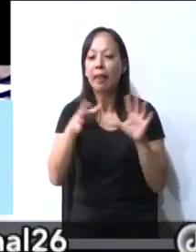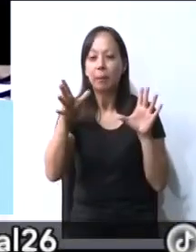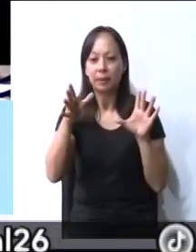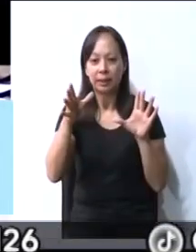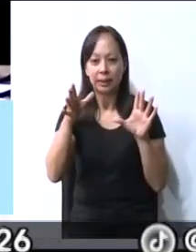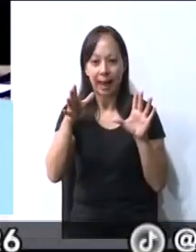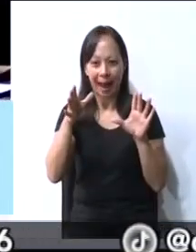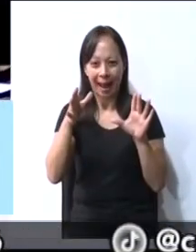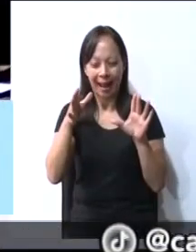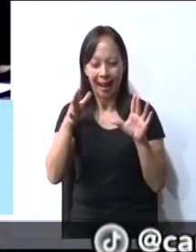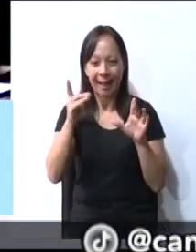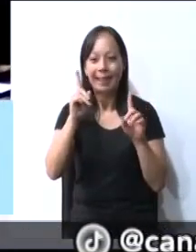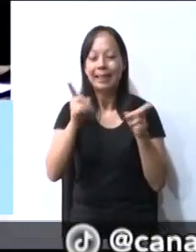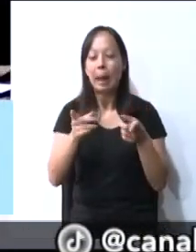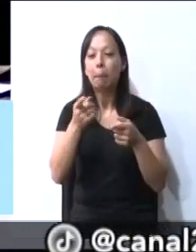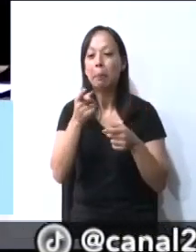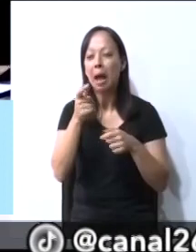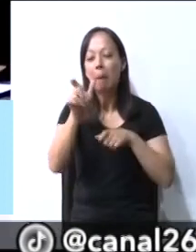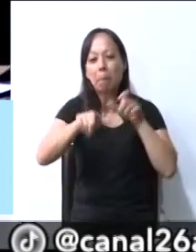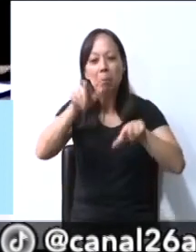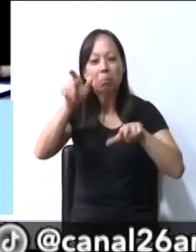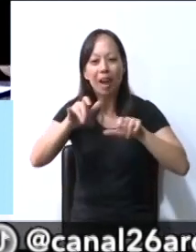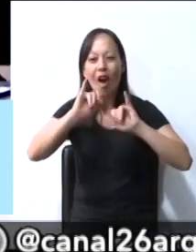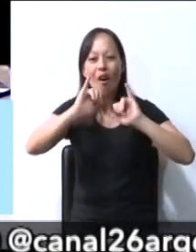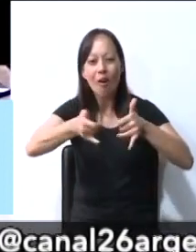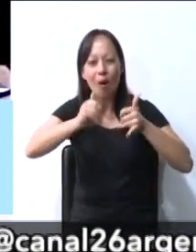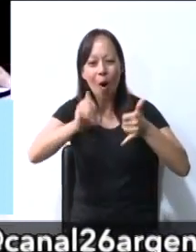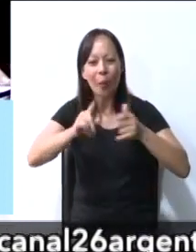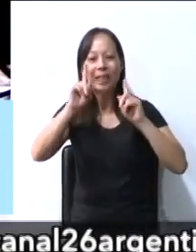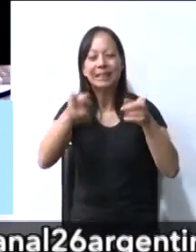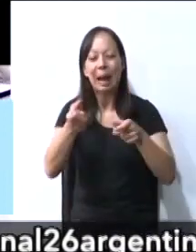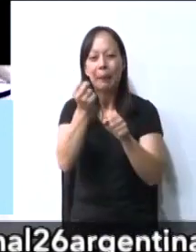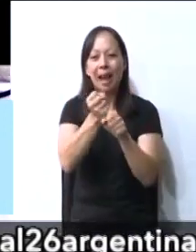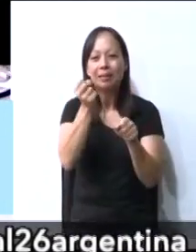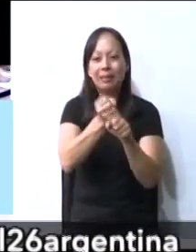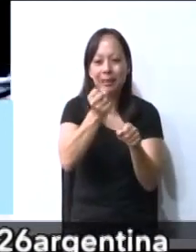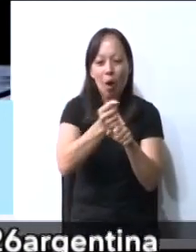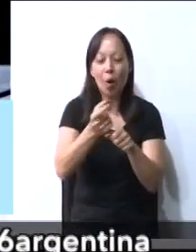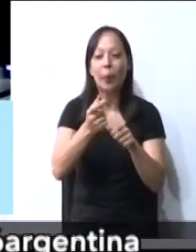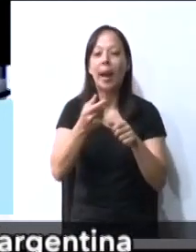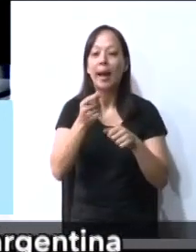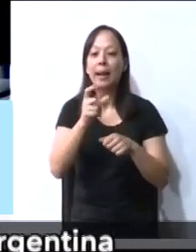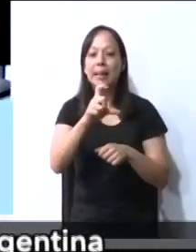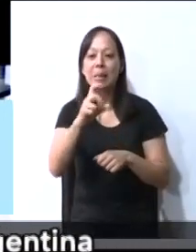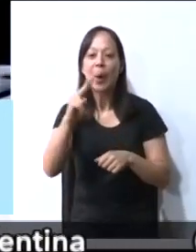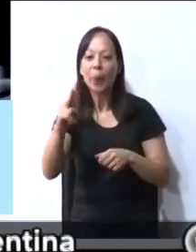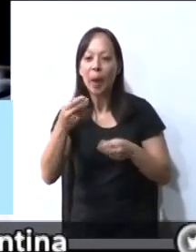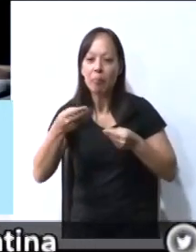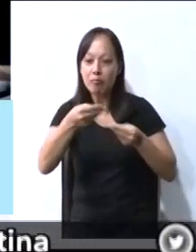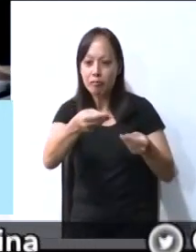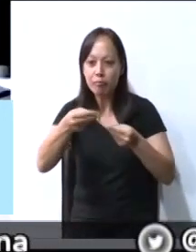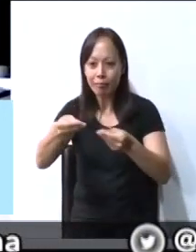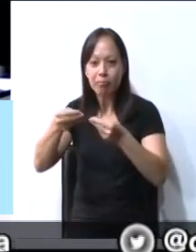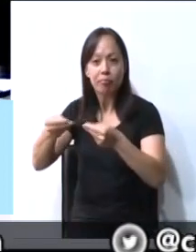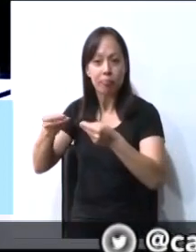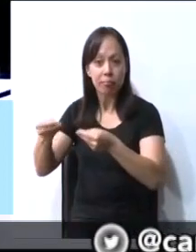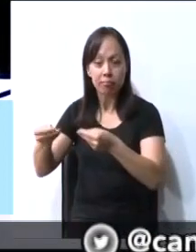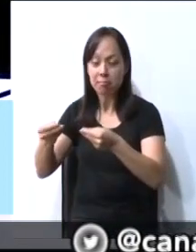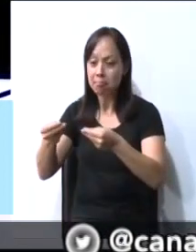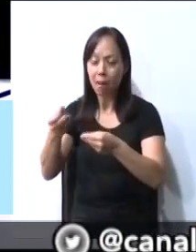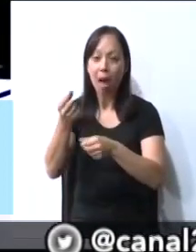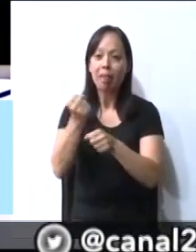ejemplo de cientos de puertas que se abrieron para jóvenes que estaban cansados de repartir currículum sin ser llamados, con la excusa de